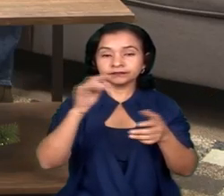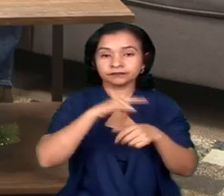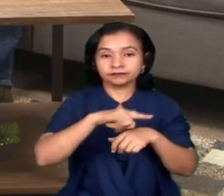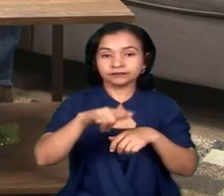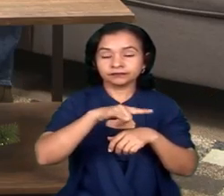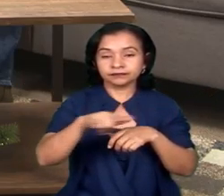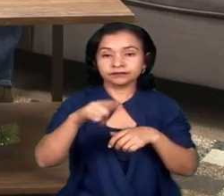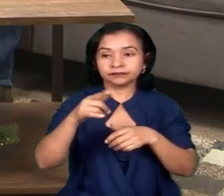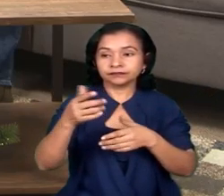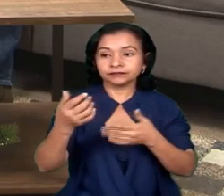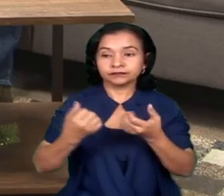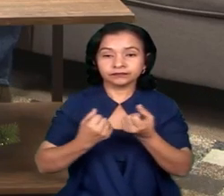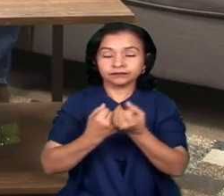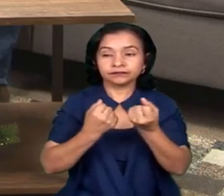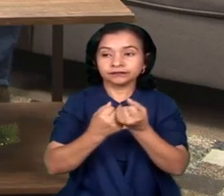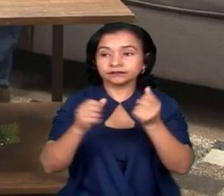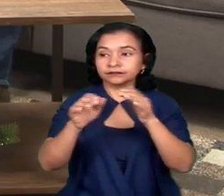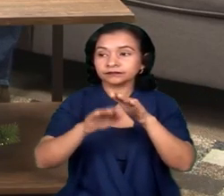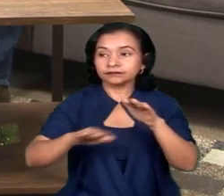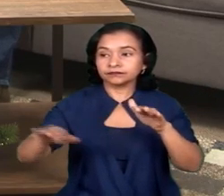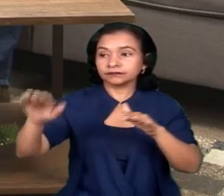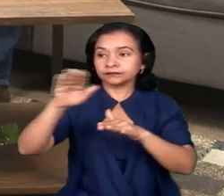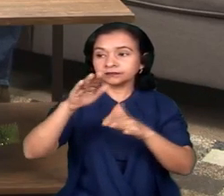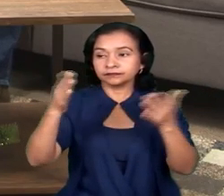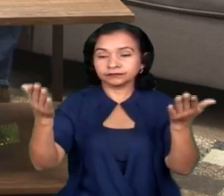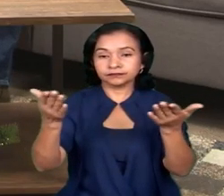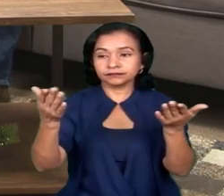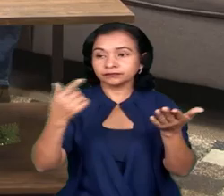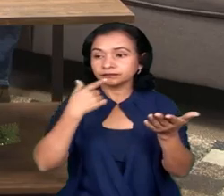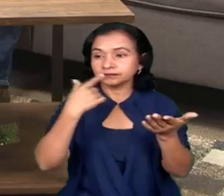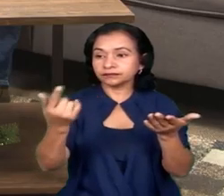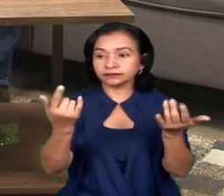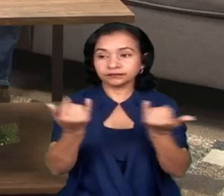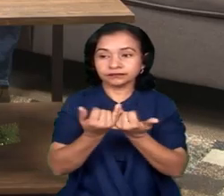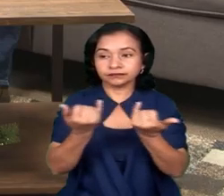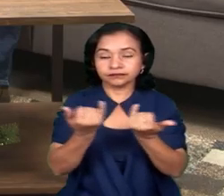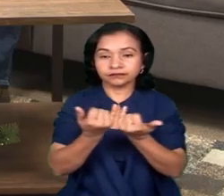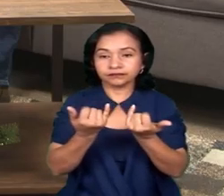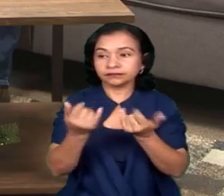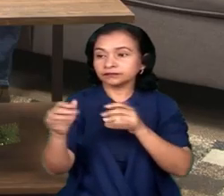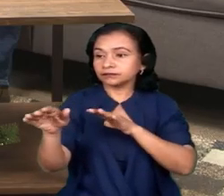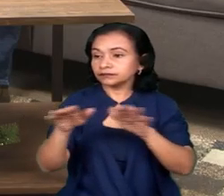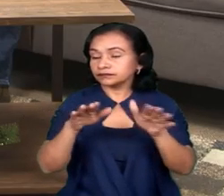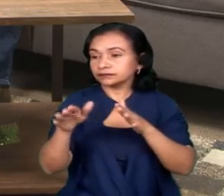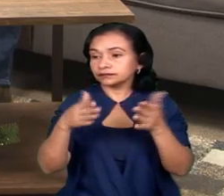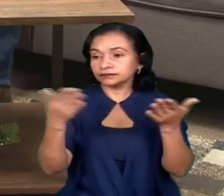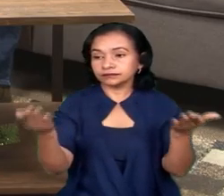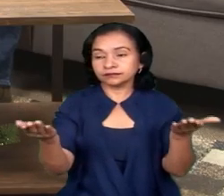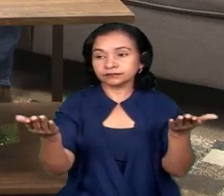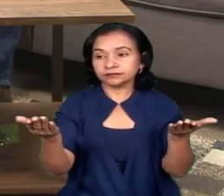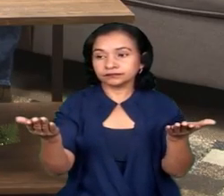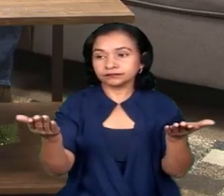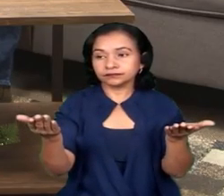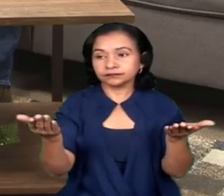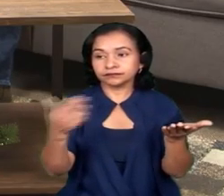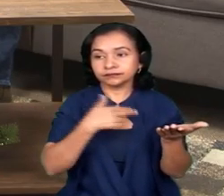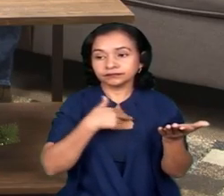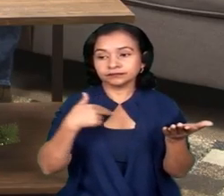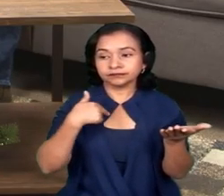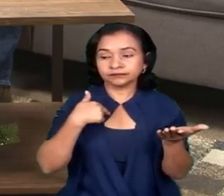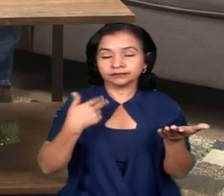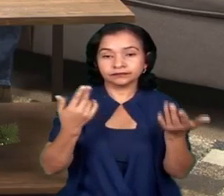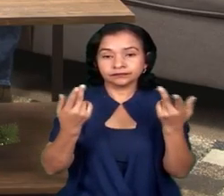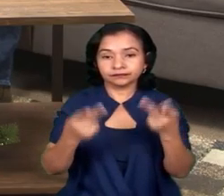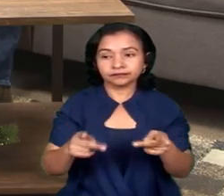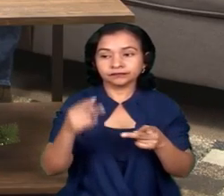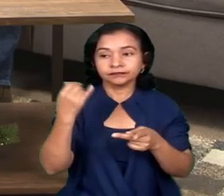cómo inyectarle, digamos, como no estamos pidiendo exoneraciones, porque nosotros no somos de exoneraciones ni de secciones,